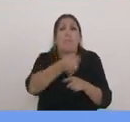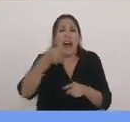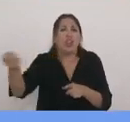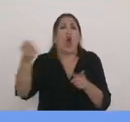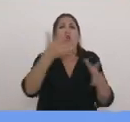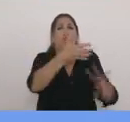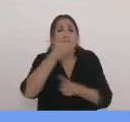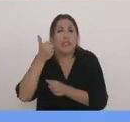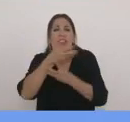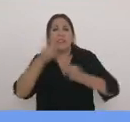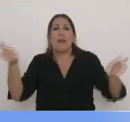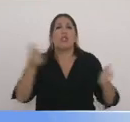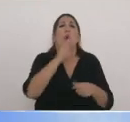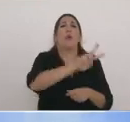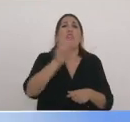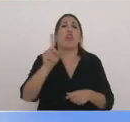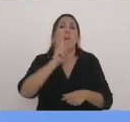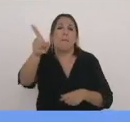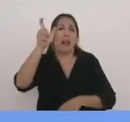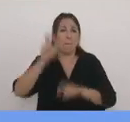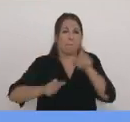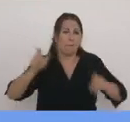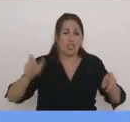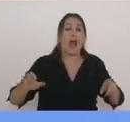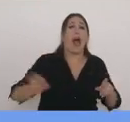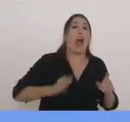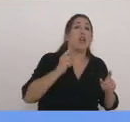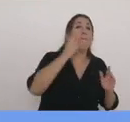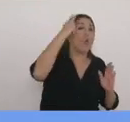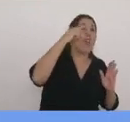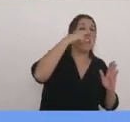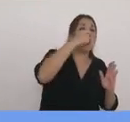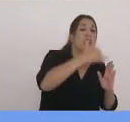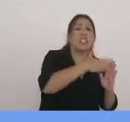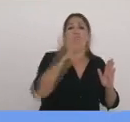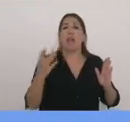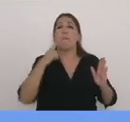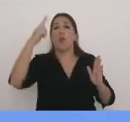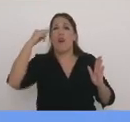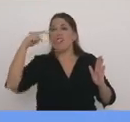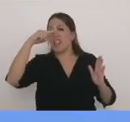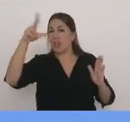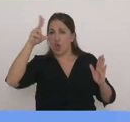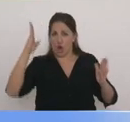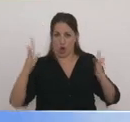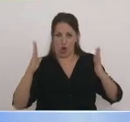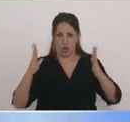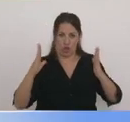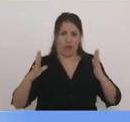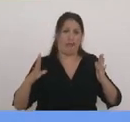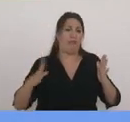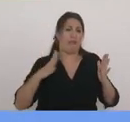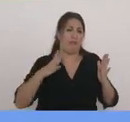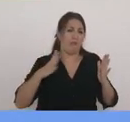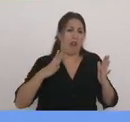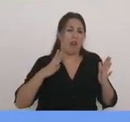personas entre los años 76 y 78. O sea que faltaba todavía mucho